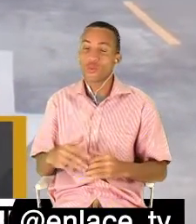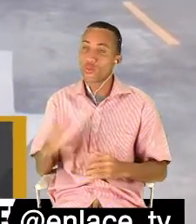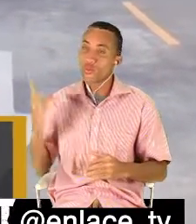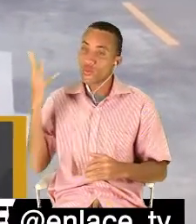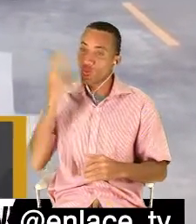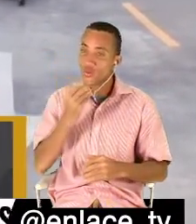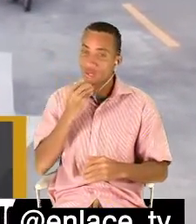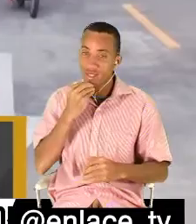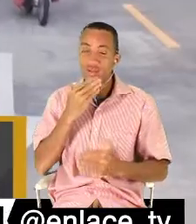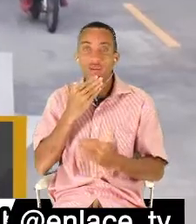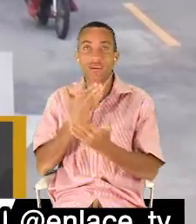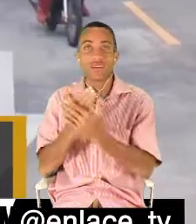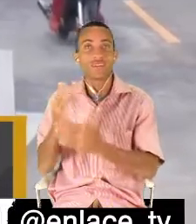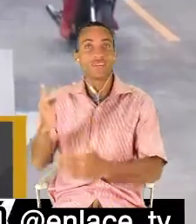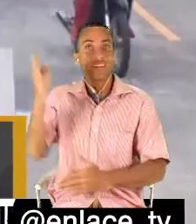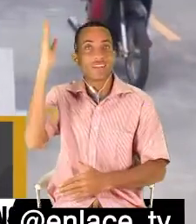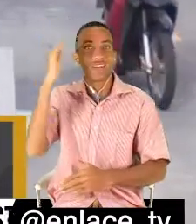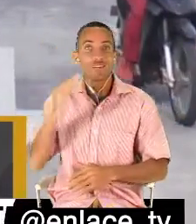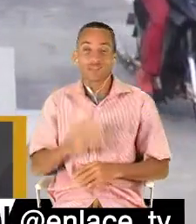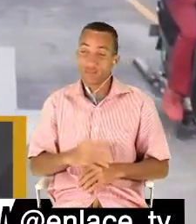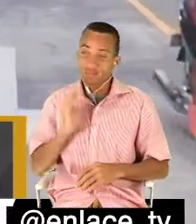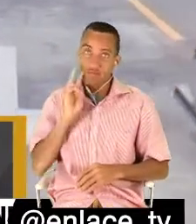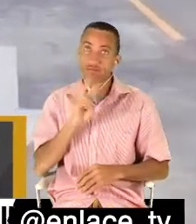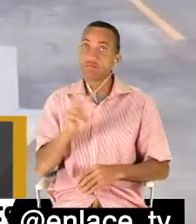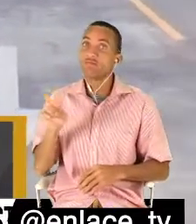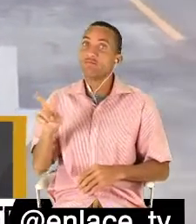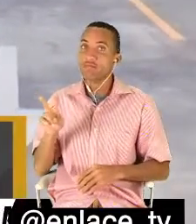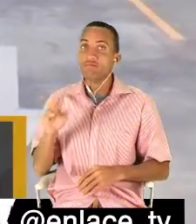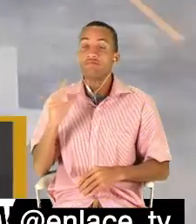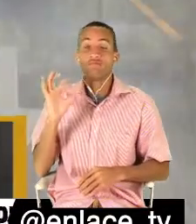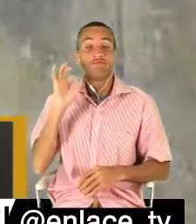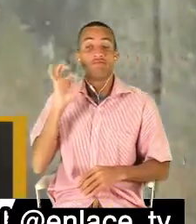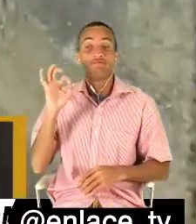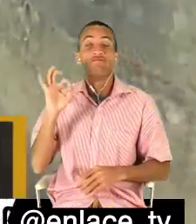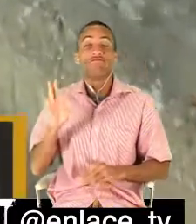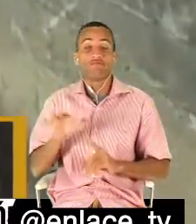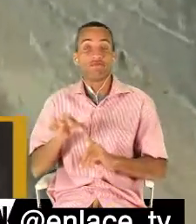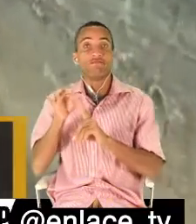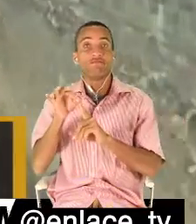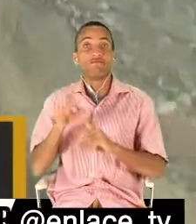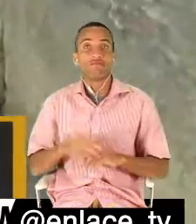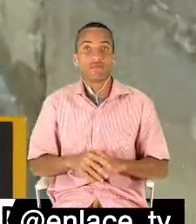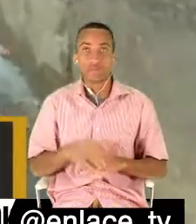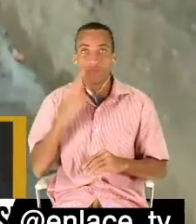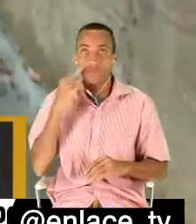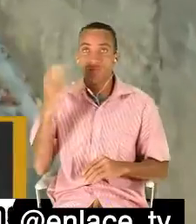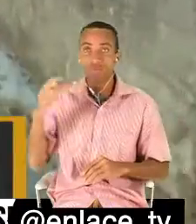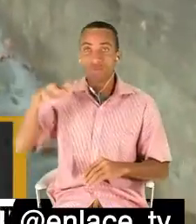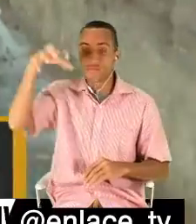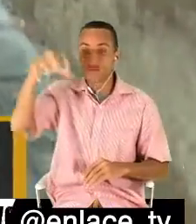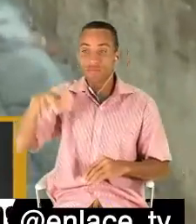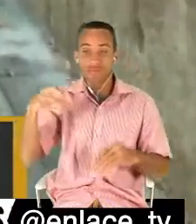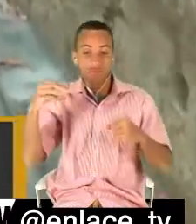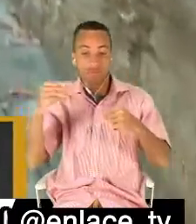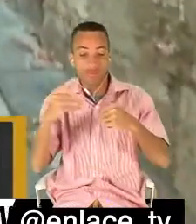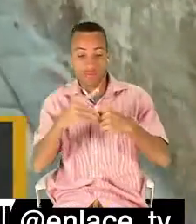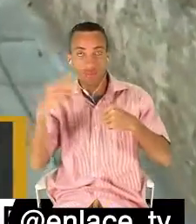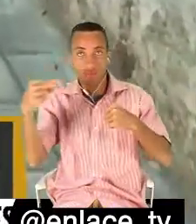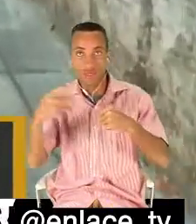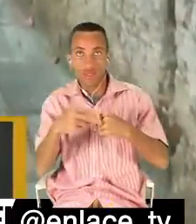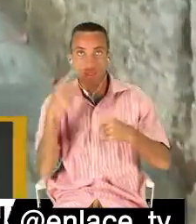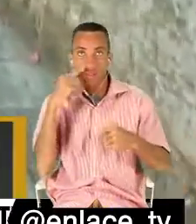entonces ahora pues gracias a Dios está muy bien, quedó de primera y todo. En la esquina del Diego Hernández de Gallegos se construyó una rampa